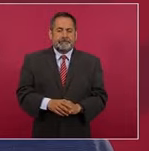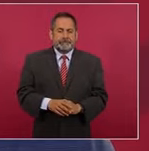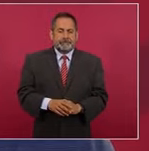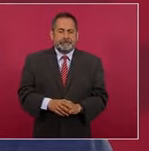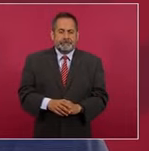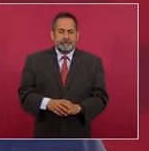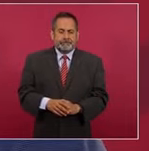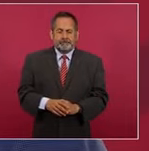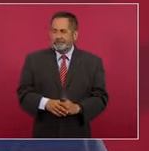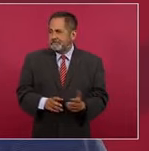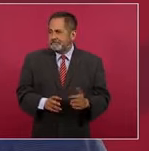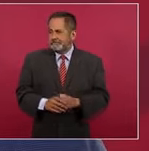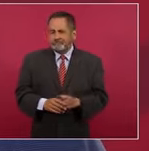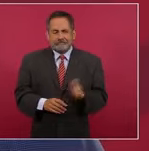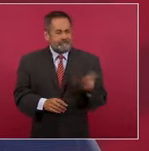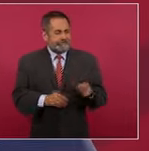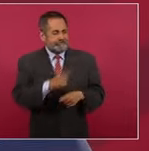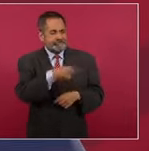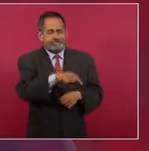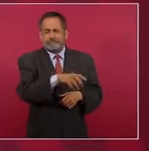que es también